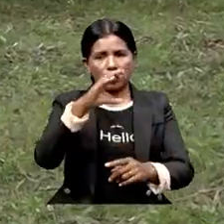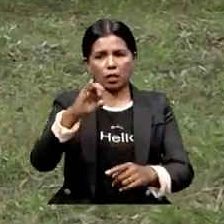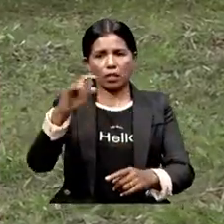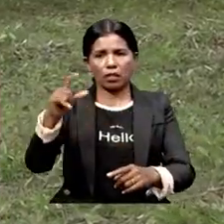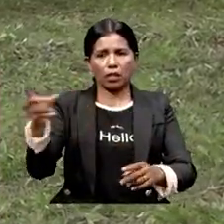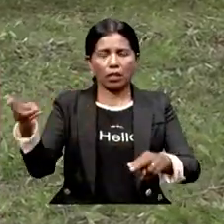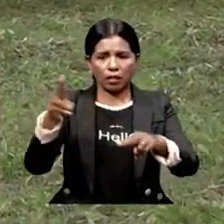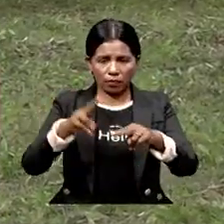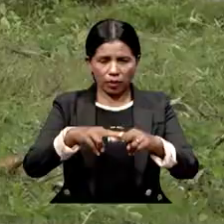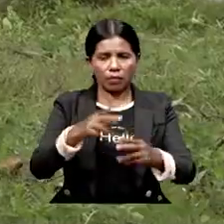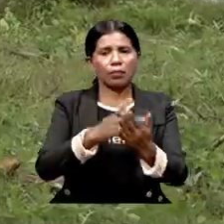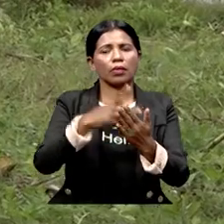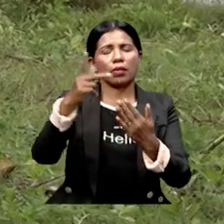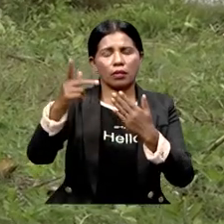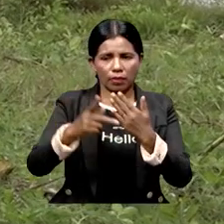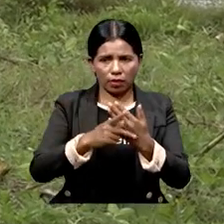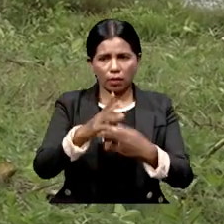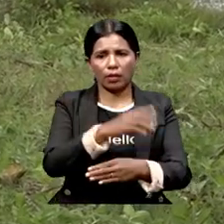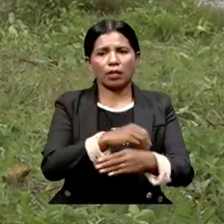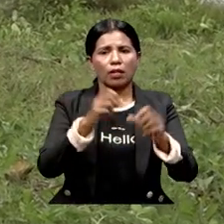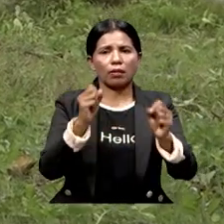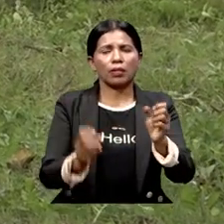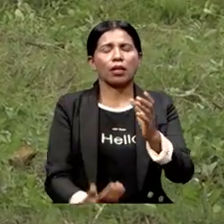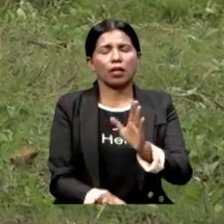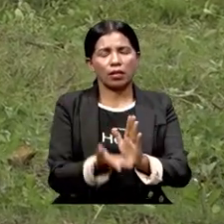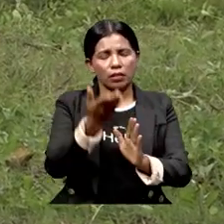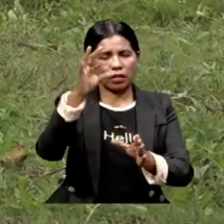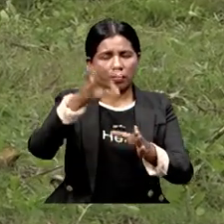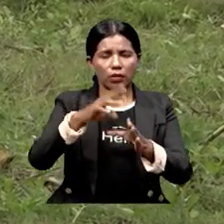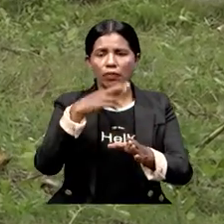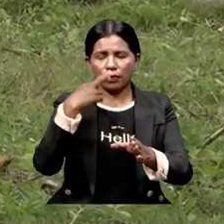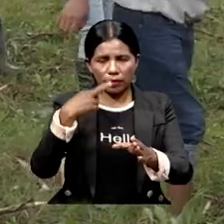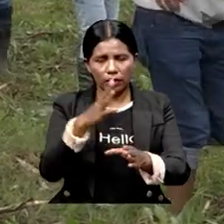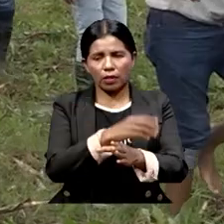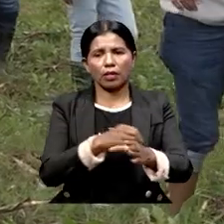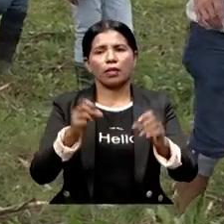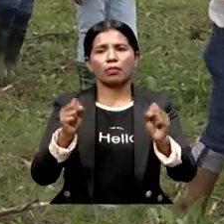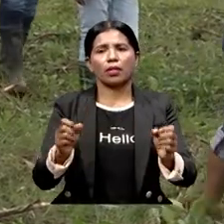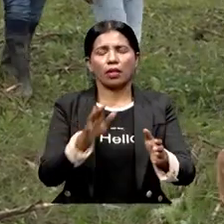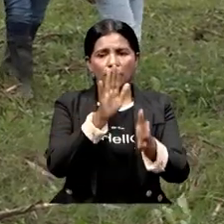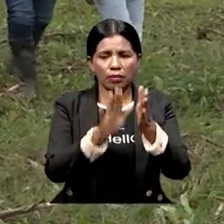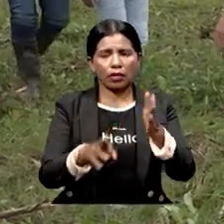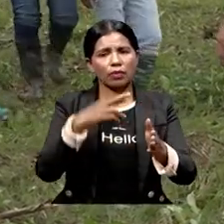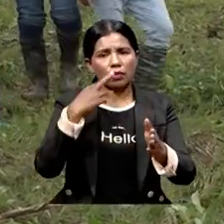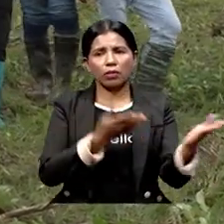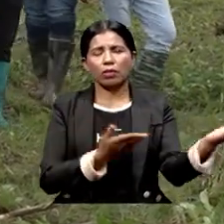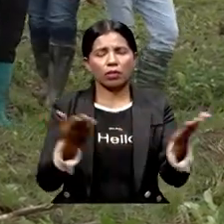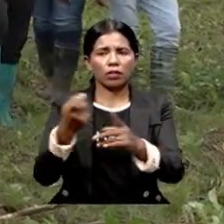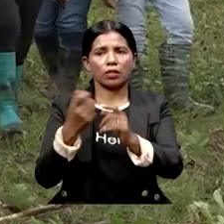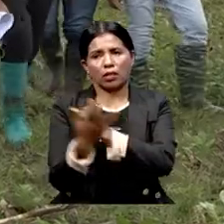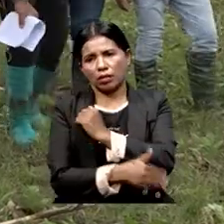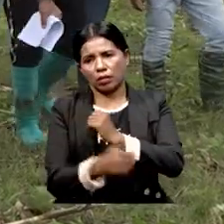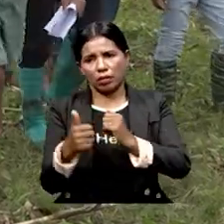odi aumenta programa Demoplot, nune beleja sae produção fos local, odi beleja menos fos importação husi